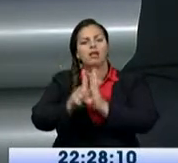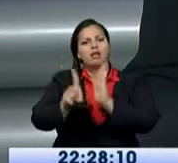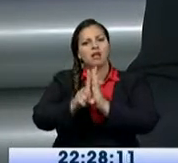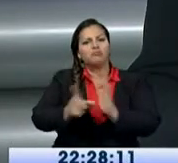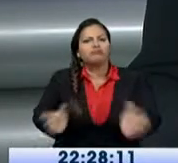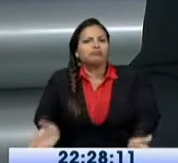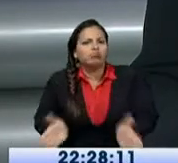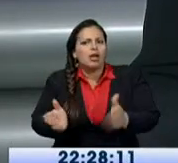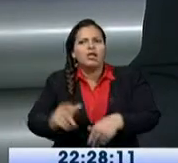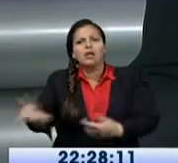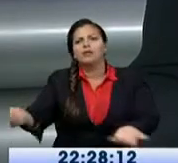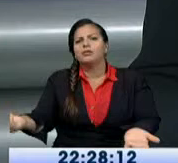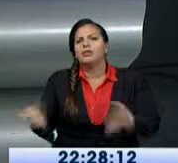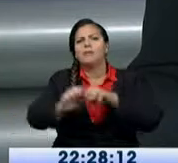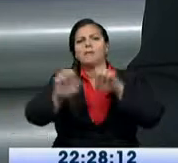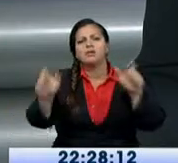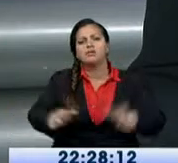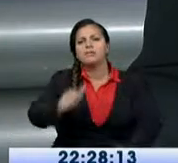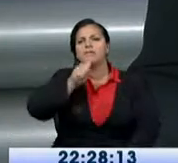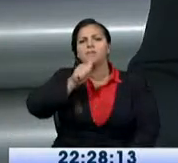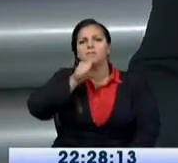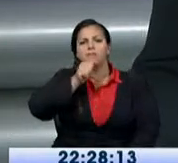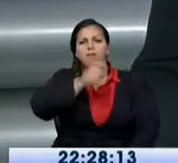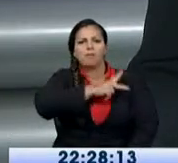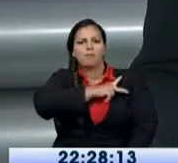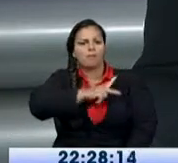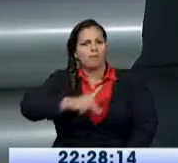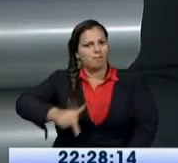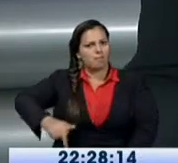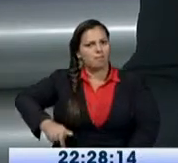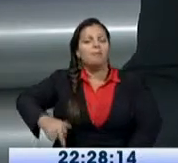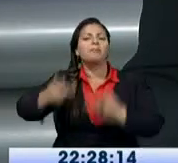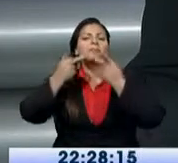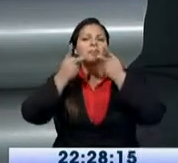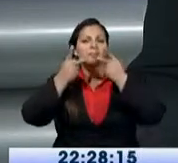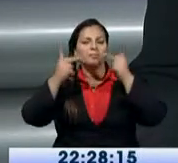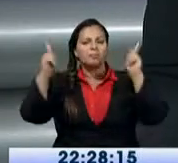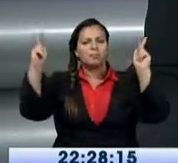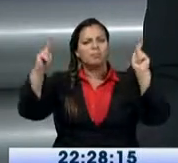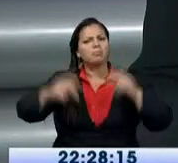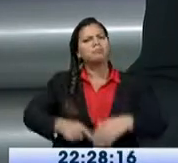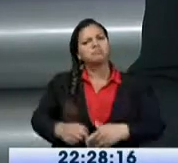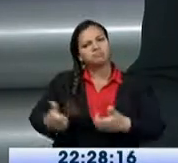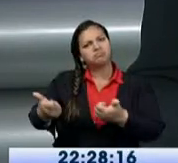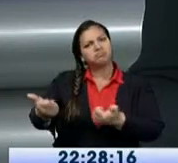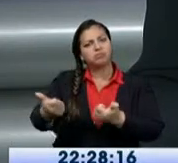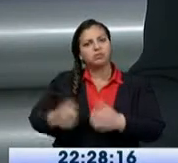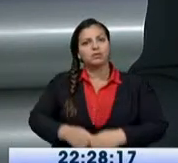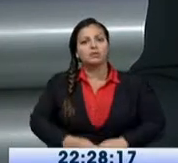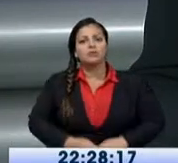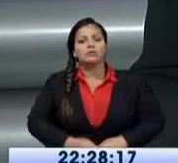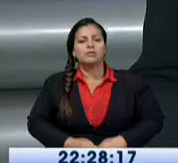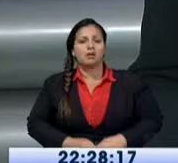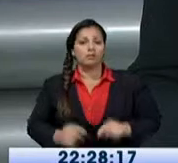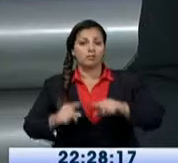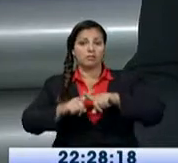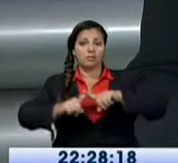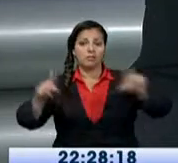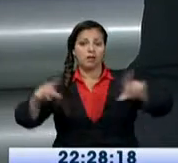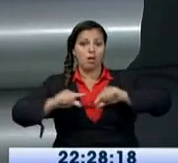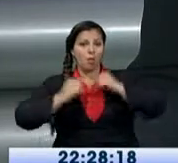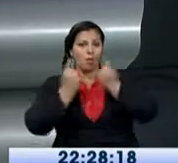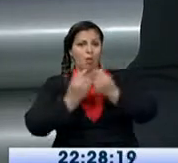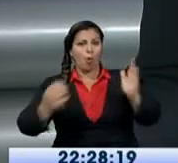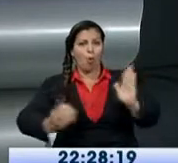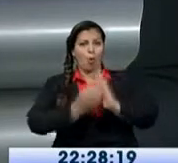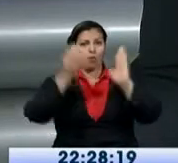menos 3.000 millones de dólares en nuevas inversiones. Esto es refutado por la oposición, que argumenta que las trabas que presenta la nueva ley no